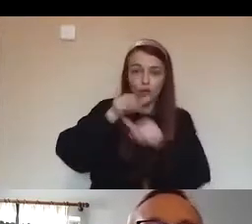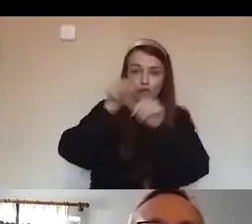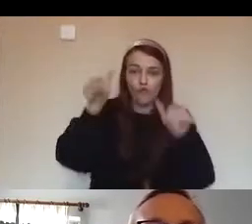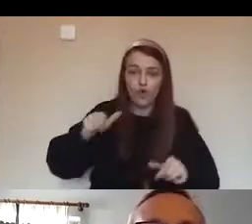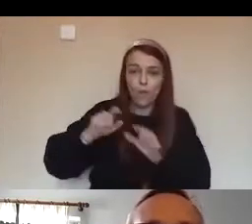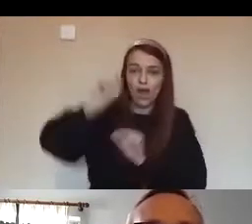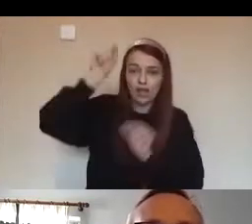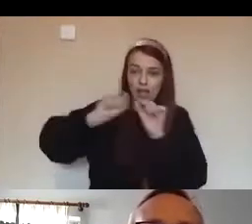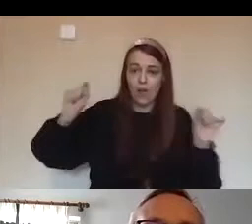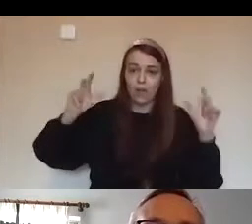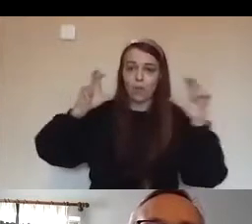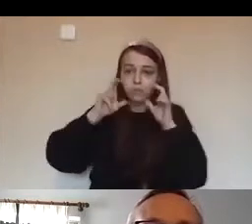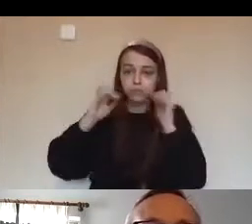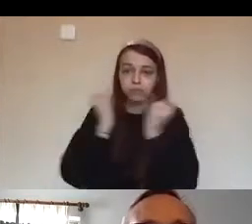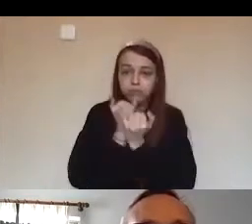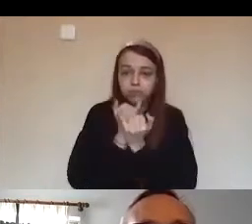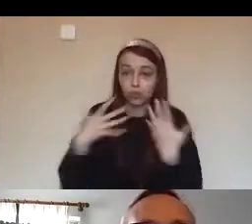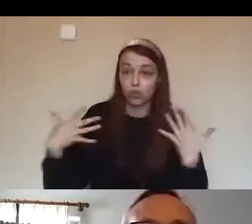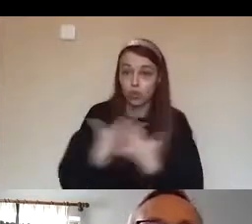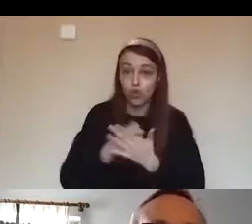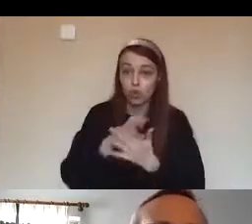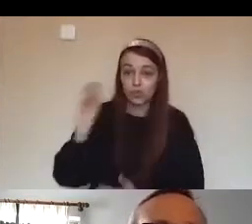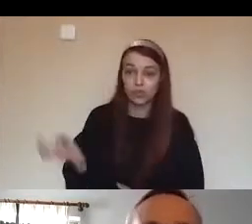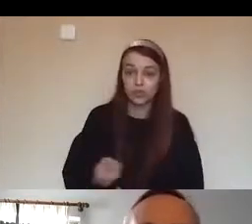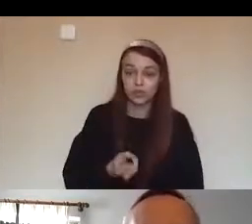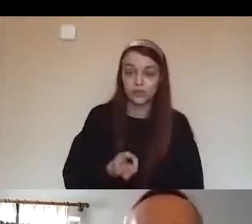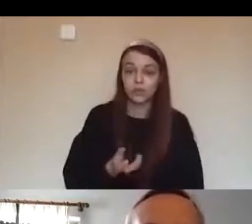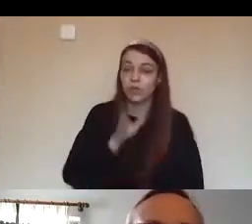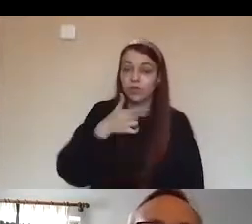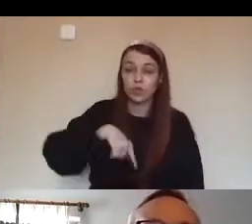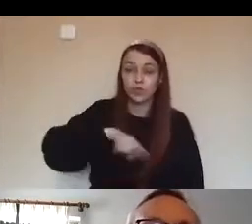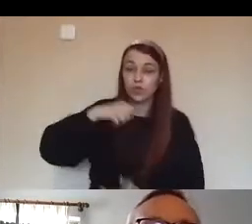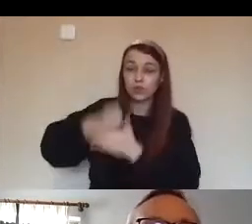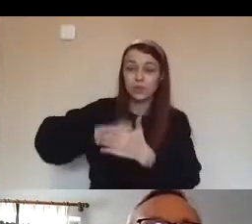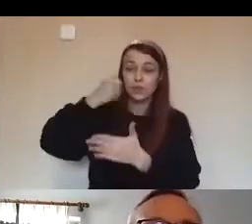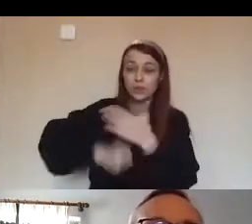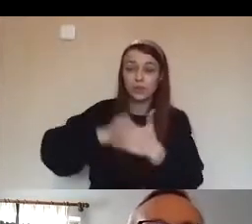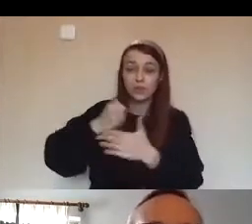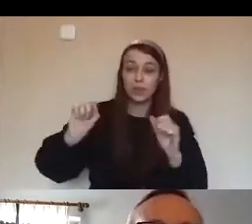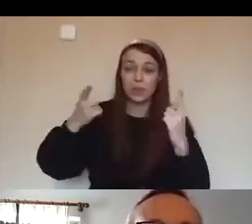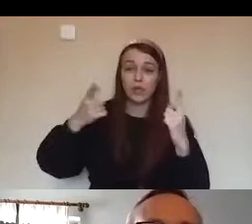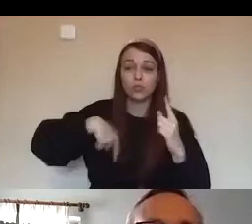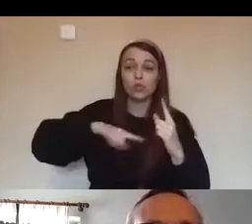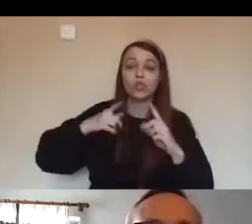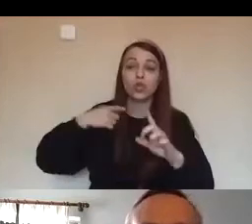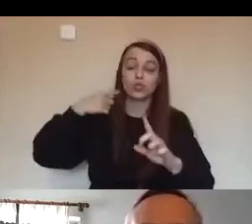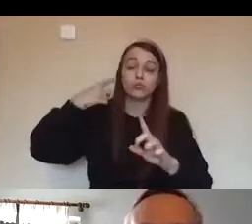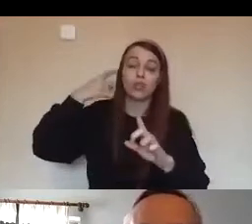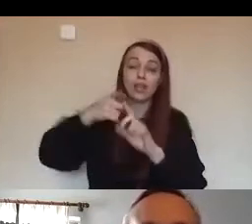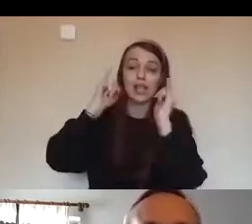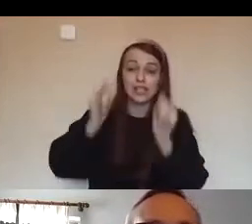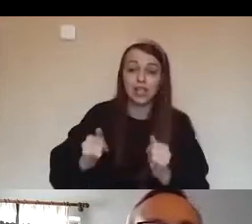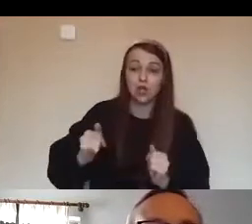tamaños. Una de las principales cosas por las que luchamos es que nuestros destinos, nuestros gestores,